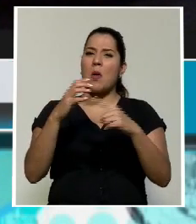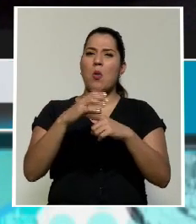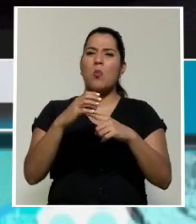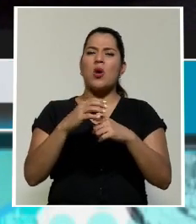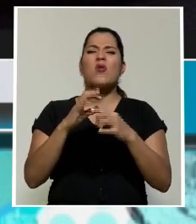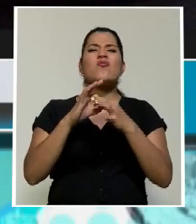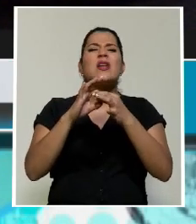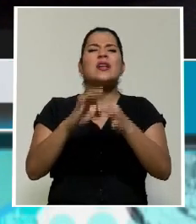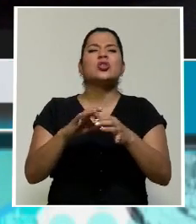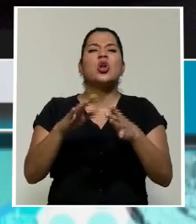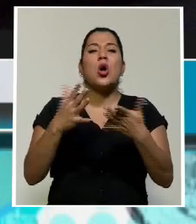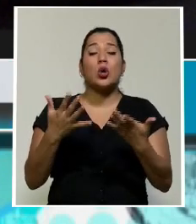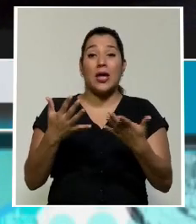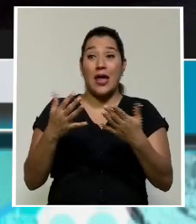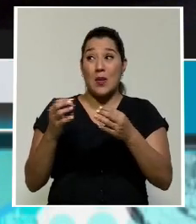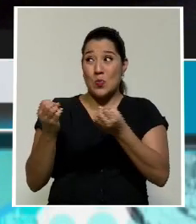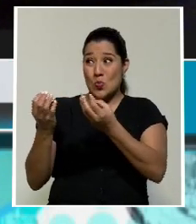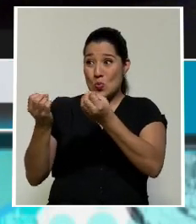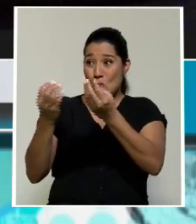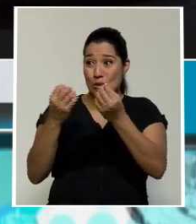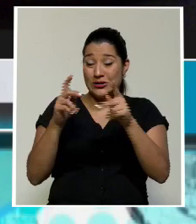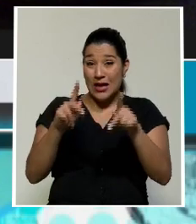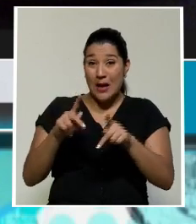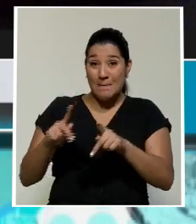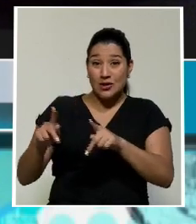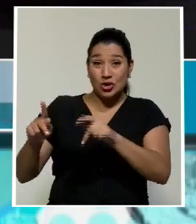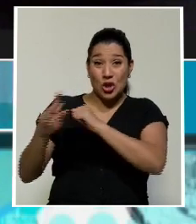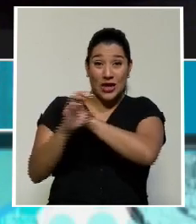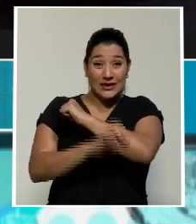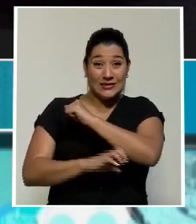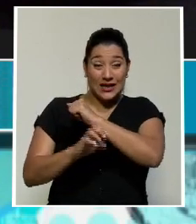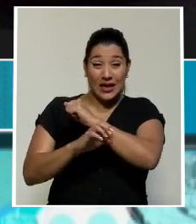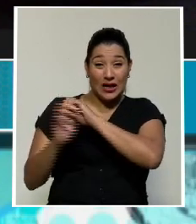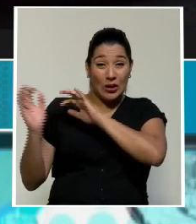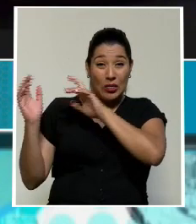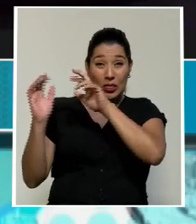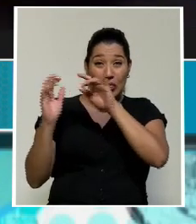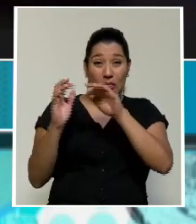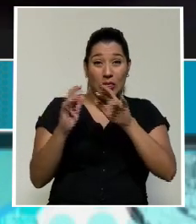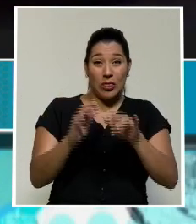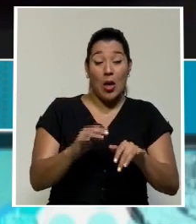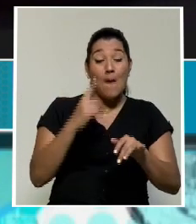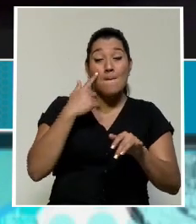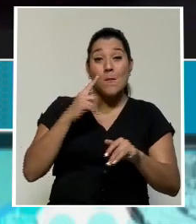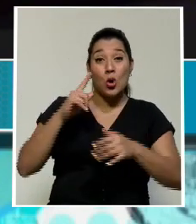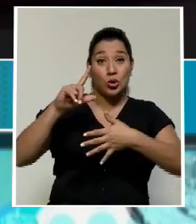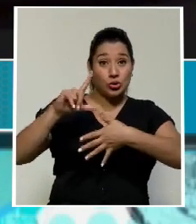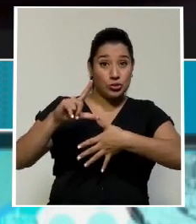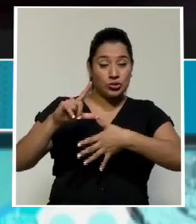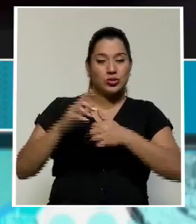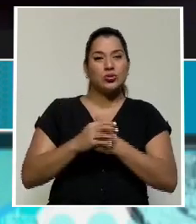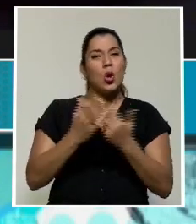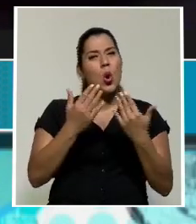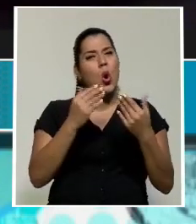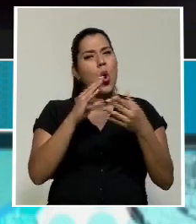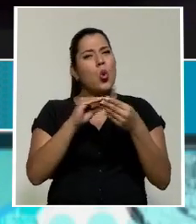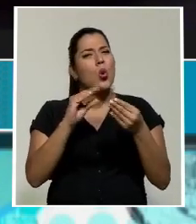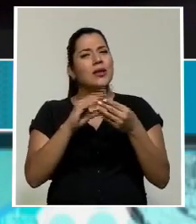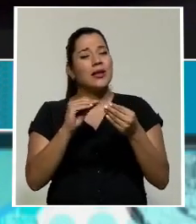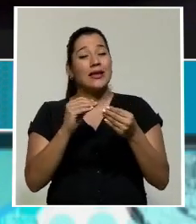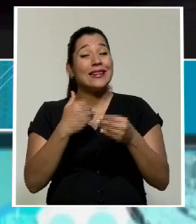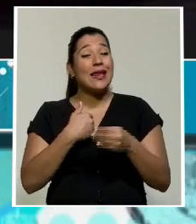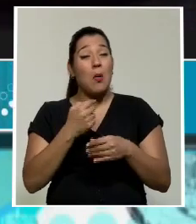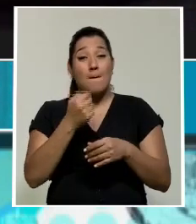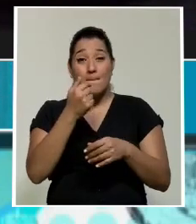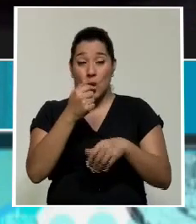migración, la enorme migración a través del continente latinoamericano. Contanos así, nos queda